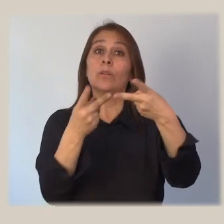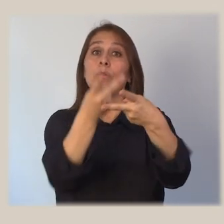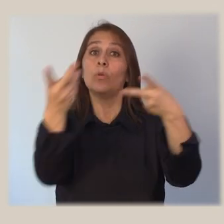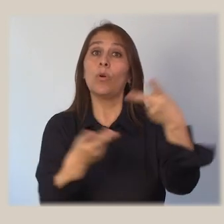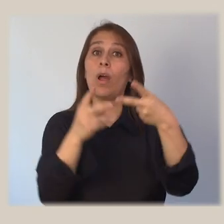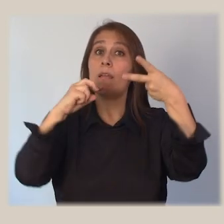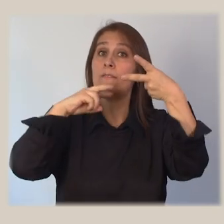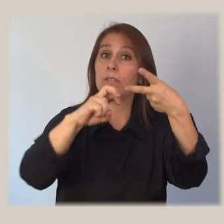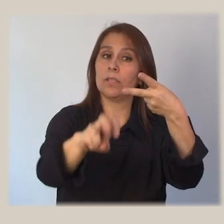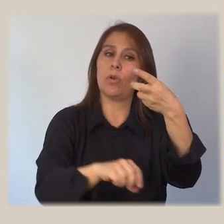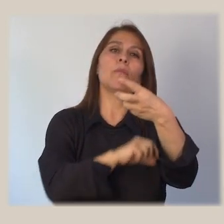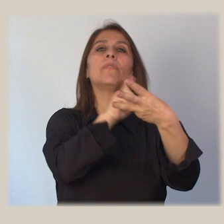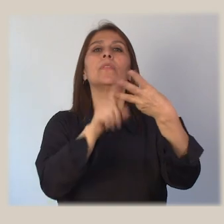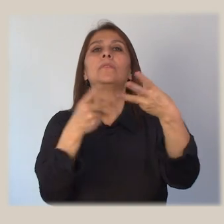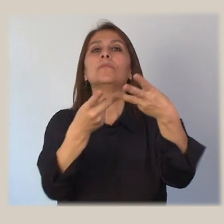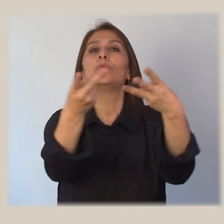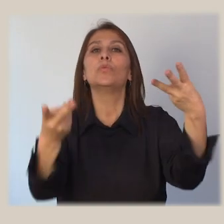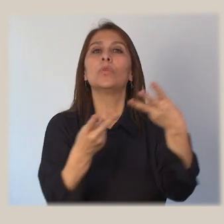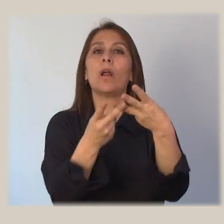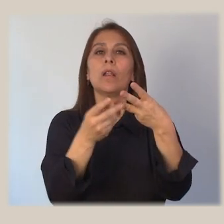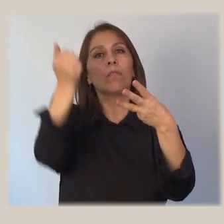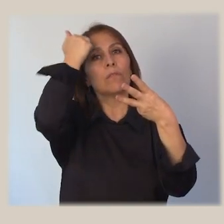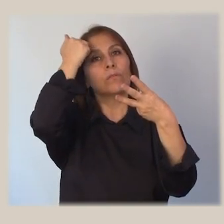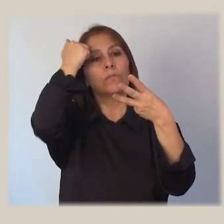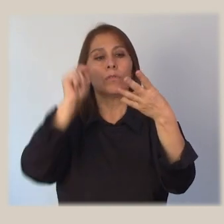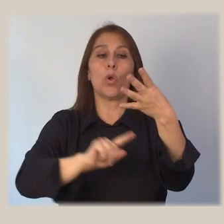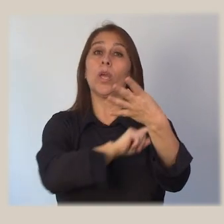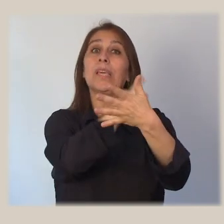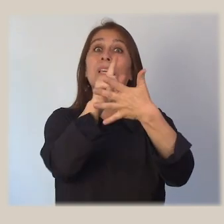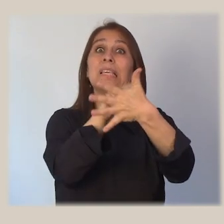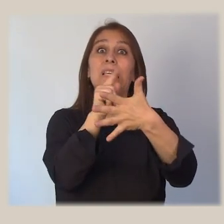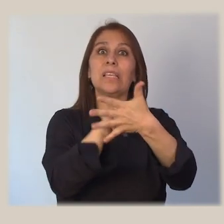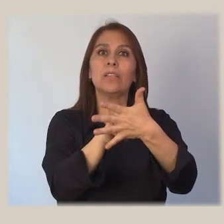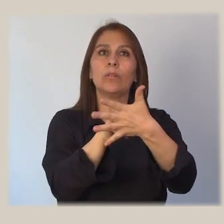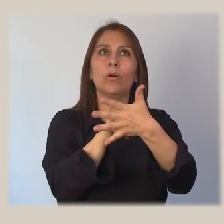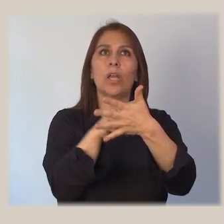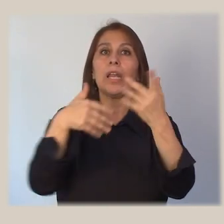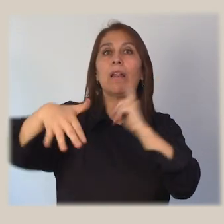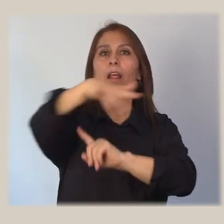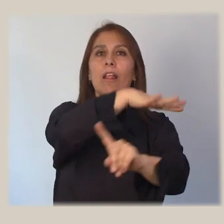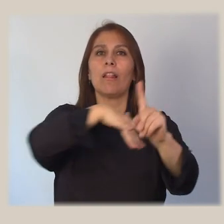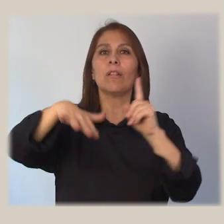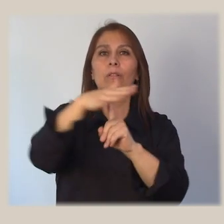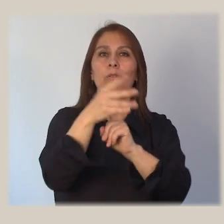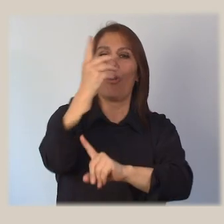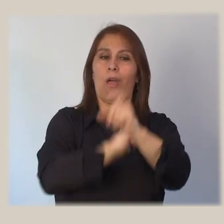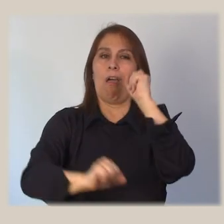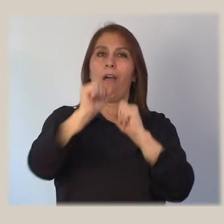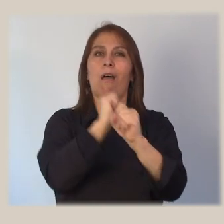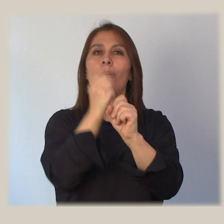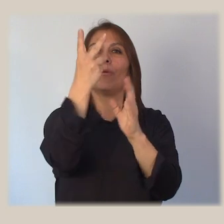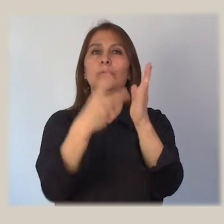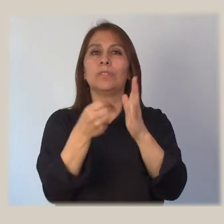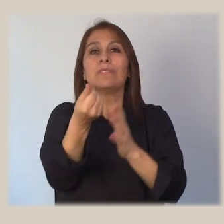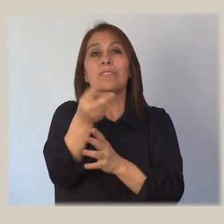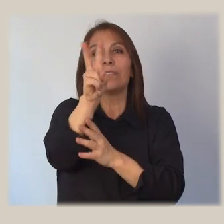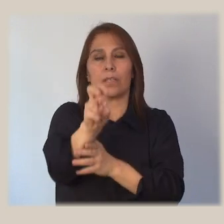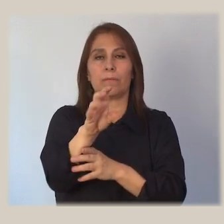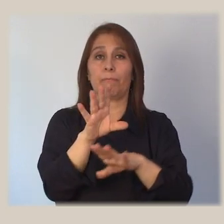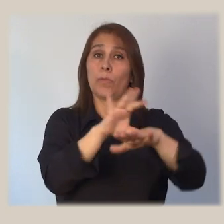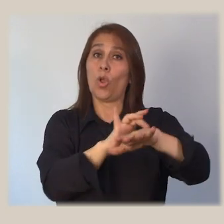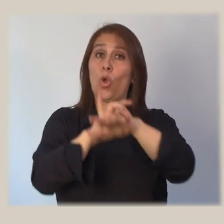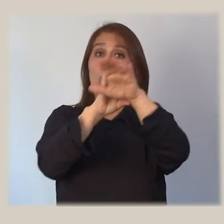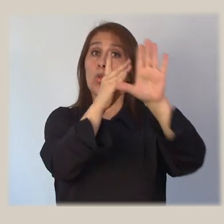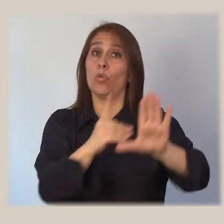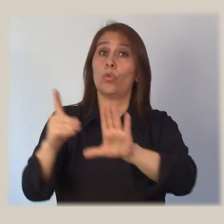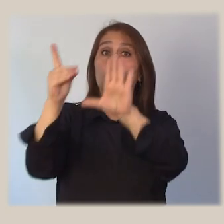lugar en investigación, el tercero en docencia y el quinto en entorno en el año 2017. Asimismo, el